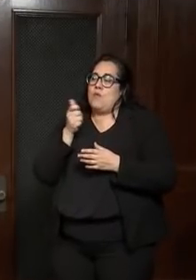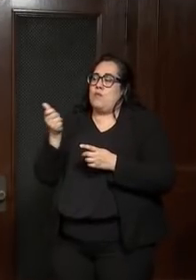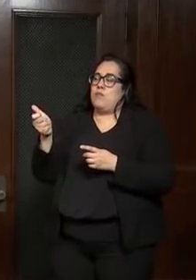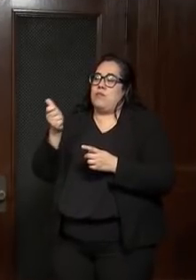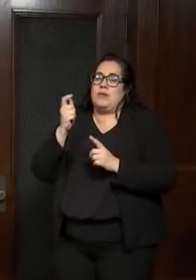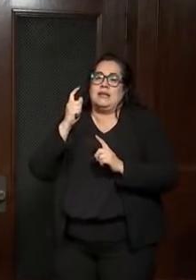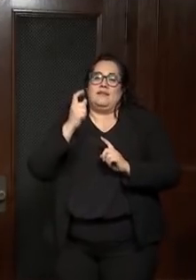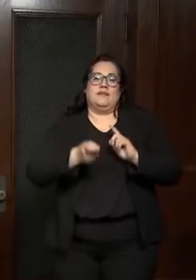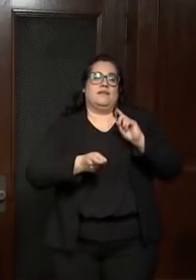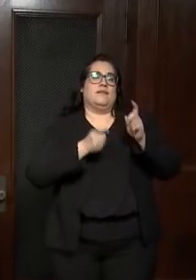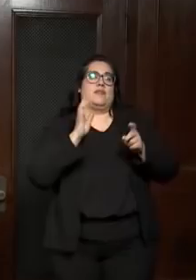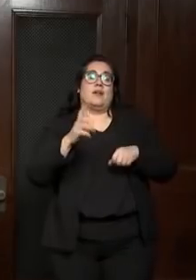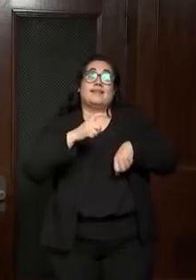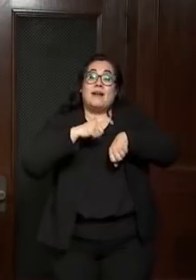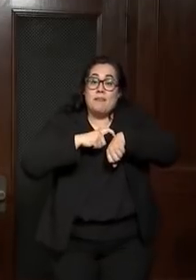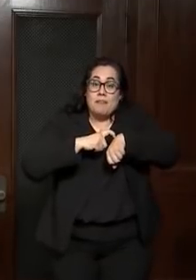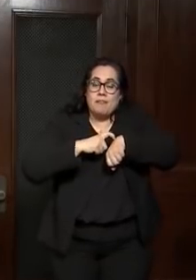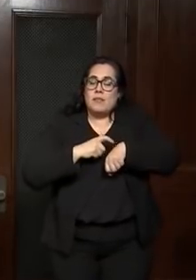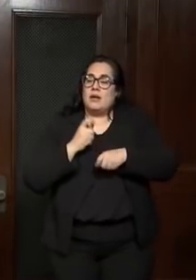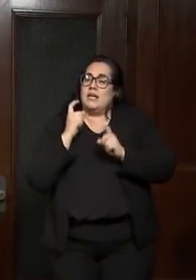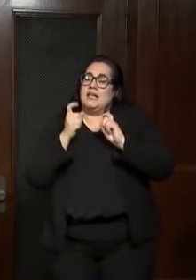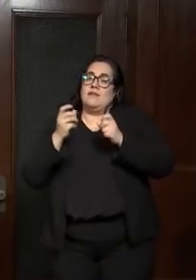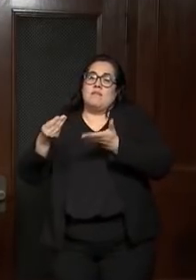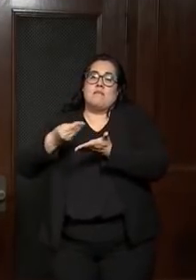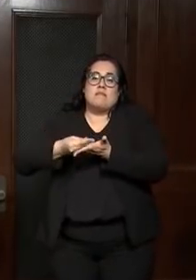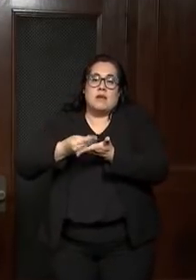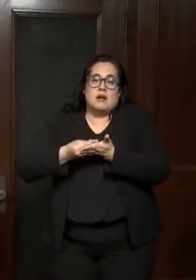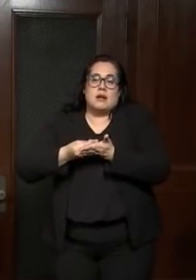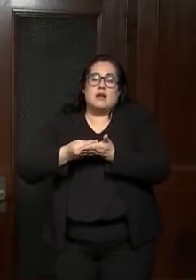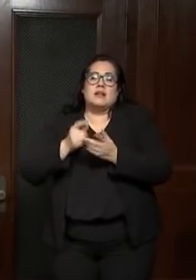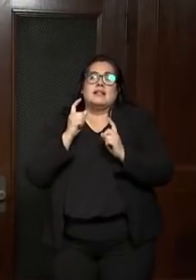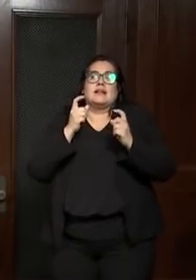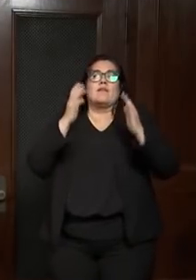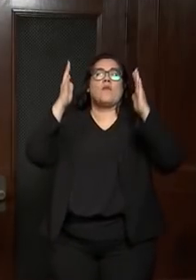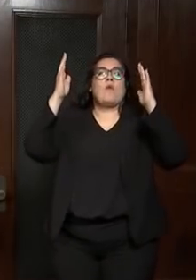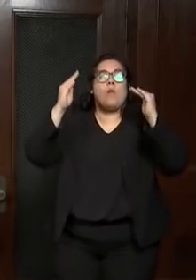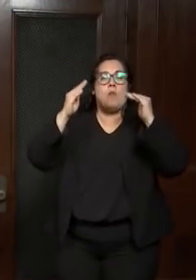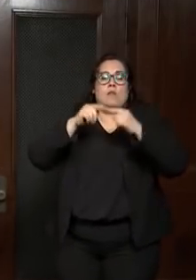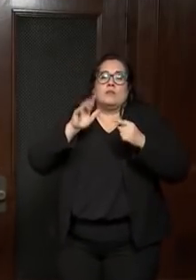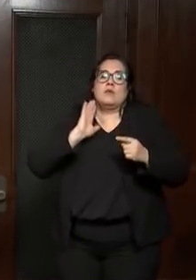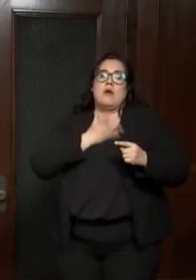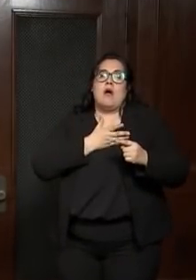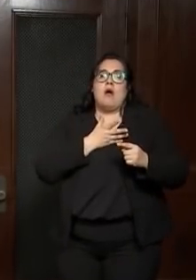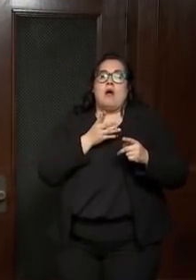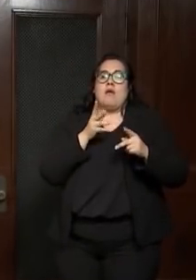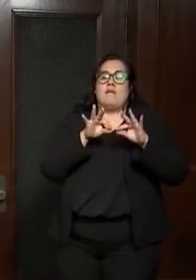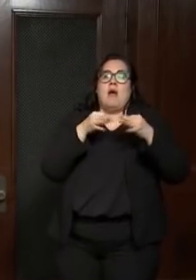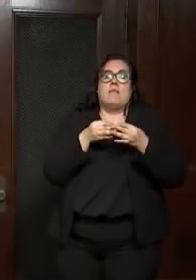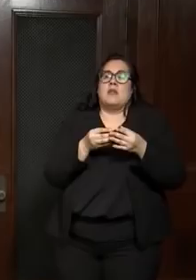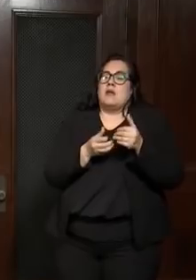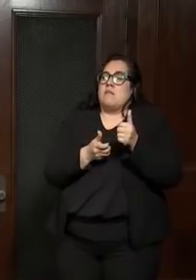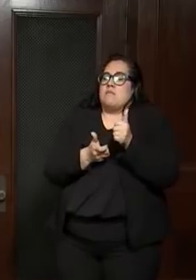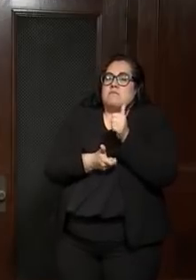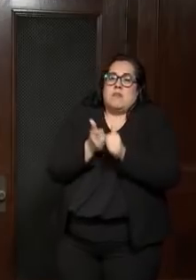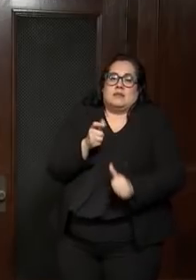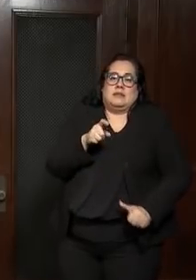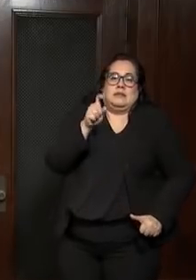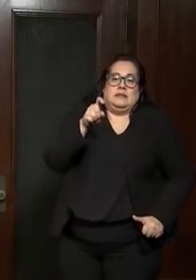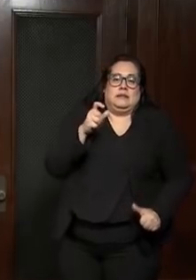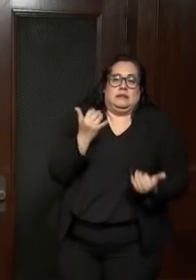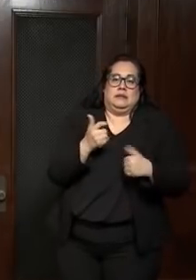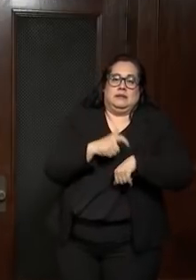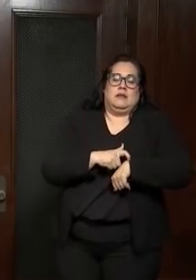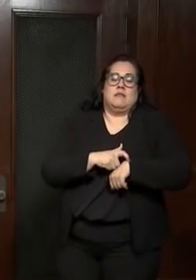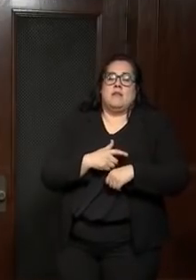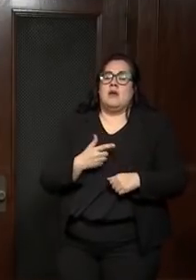dando su tiempo, sus dólares, a dar la esperanza a nuestras comunidades más vulnerables.